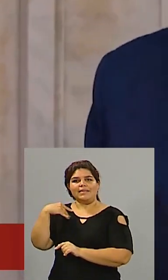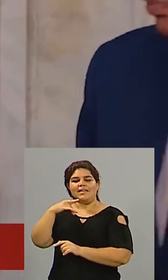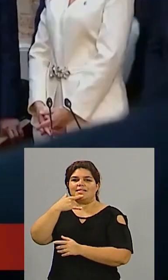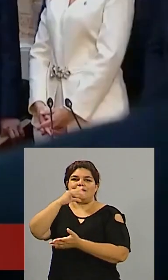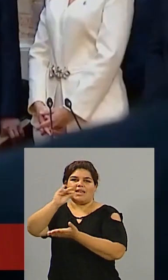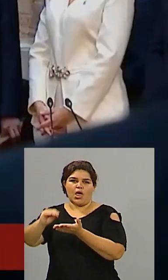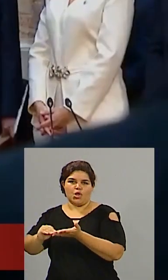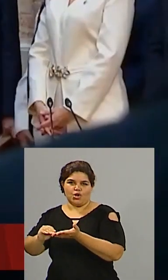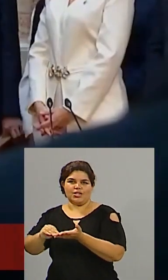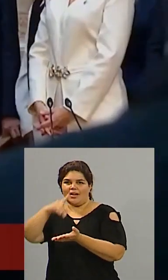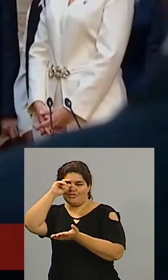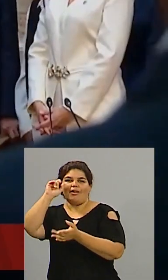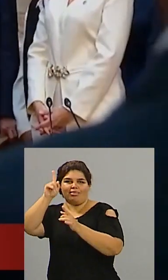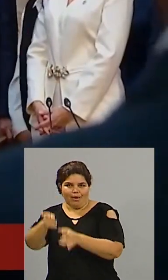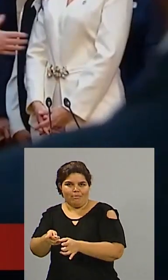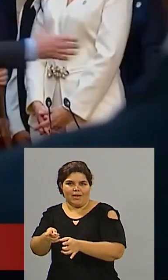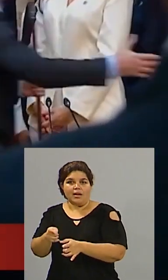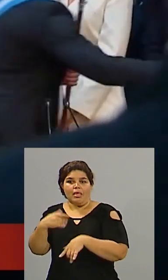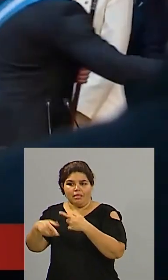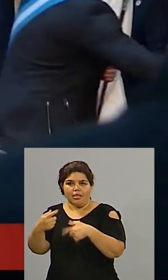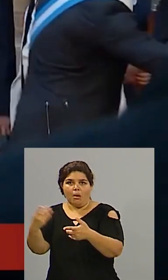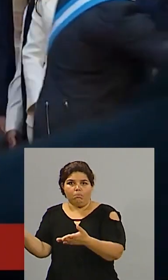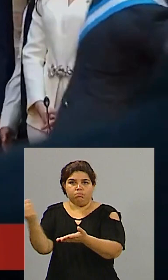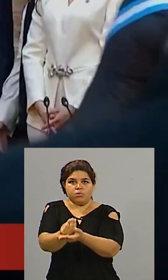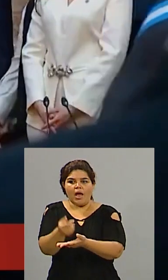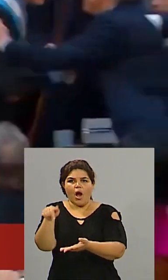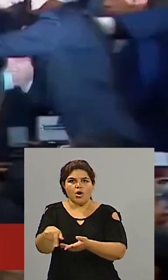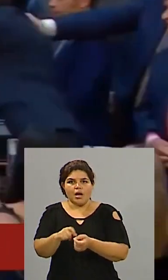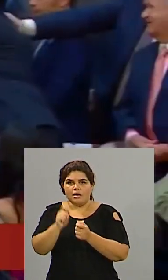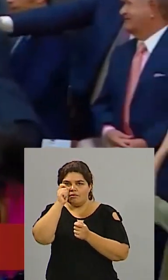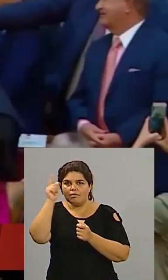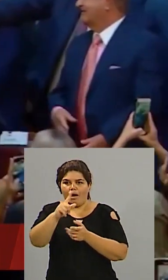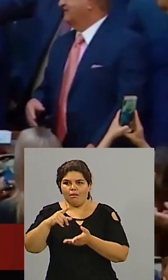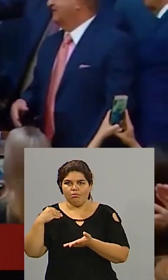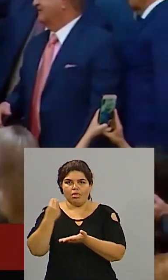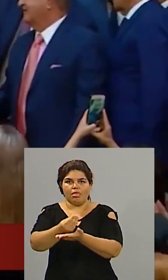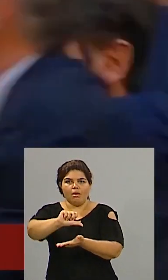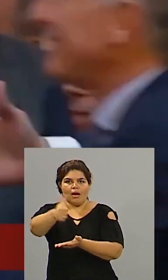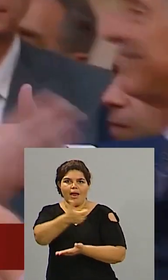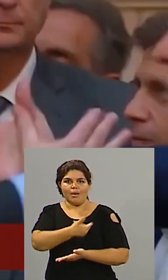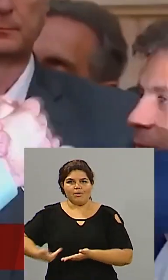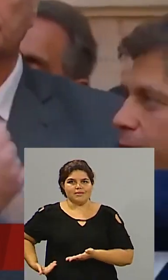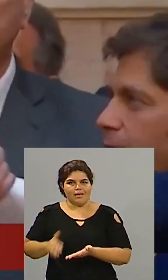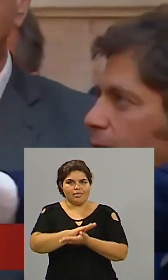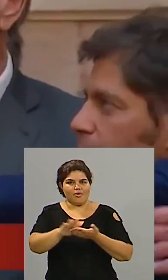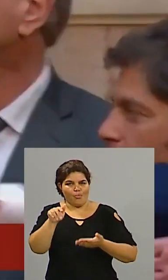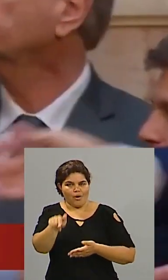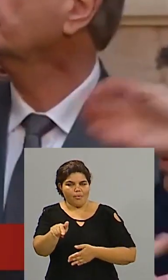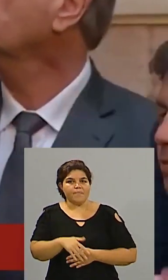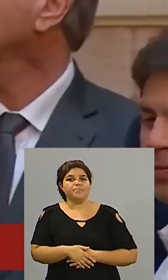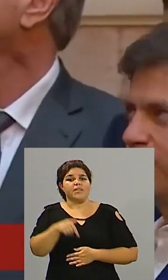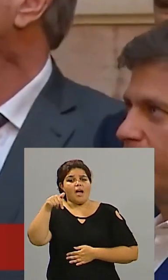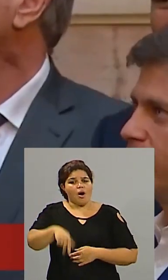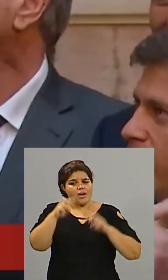carrera que se formó en un par de años nada más en el nuevo presidente de los argentinos y de las argentinas. Vamos a estar